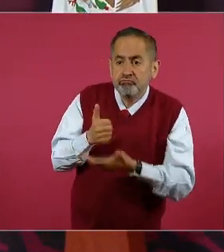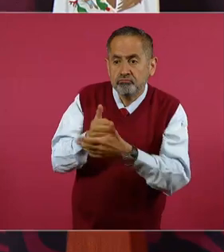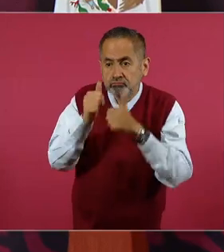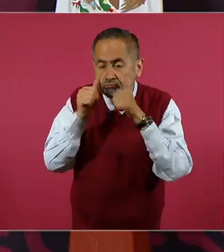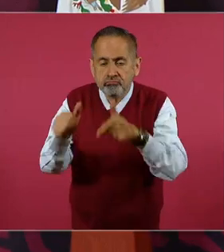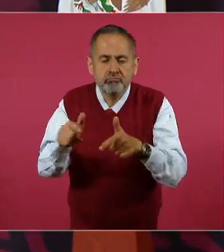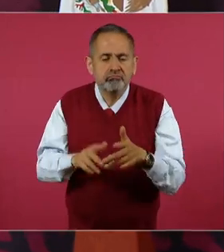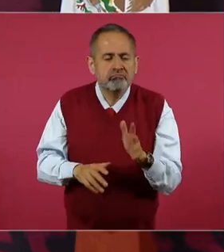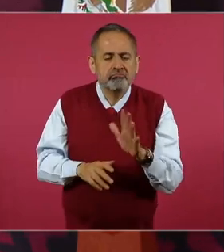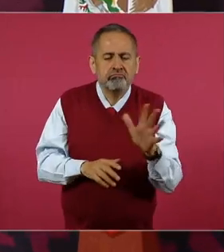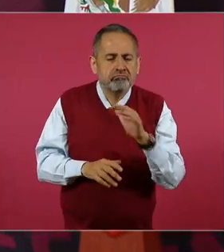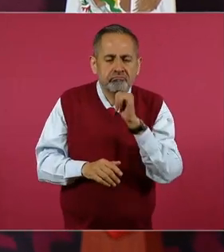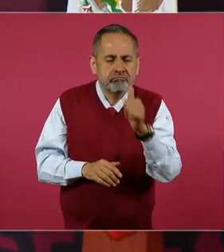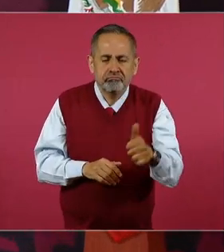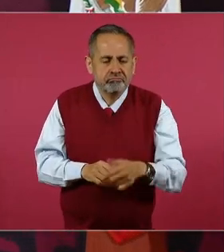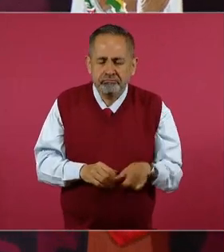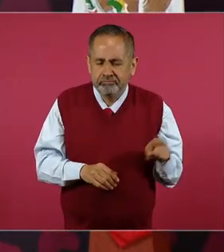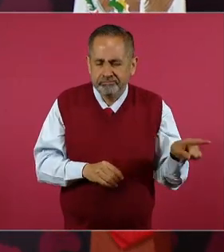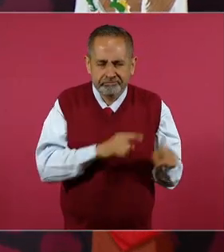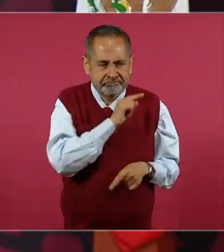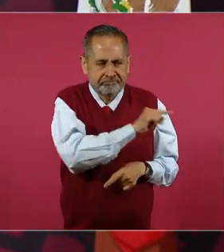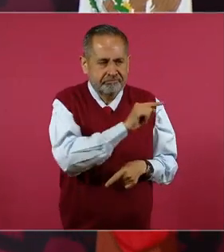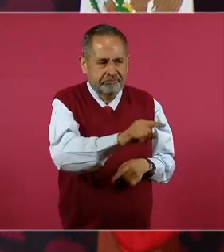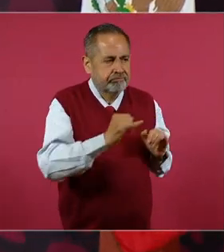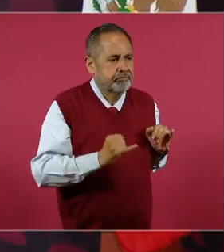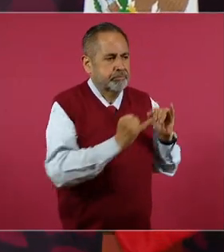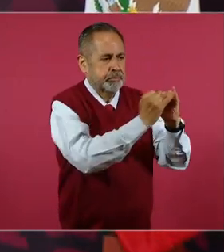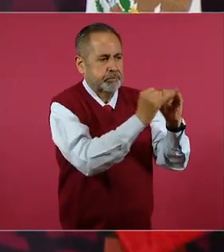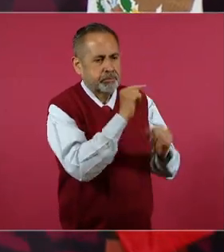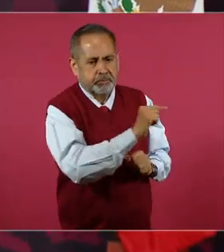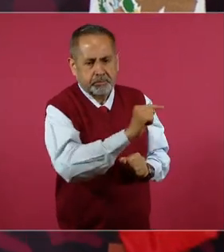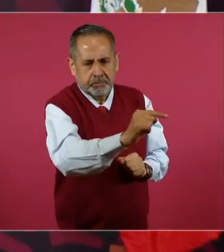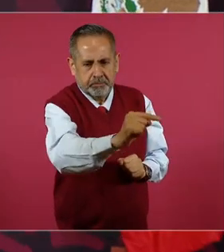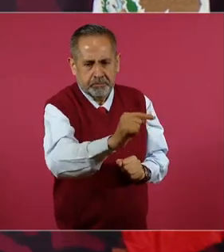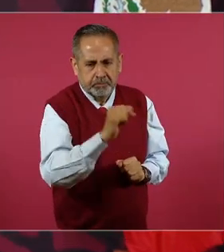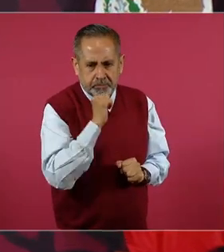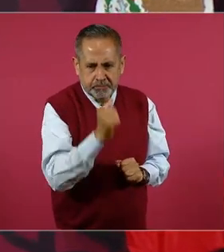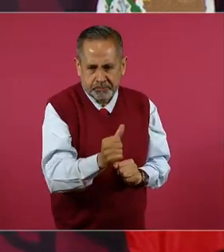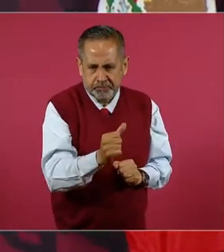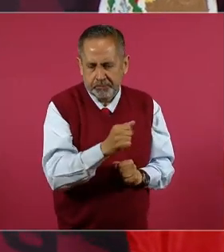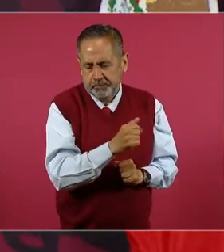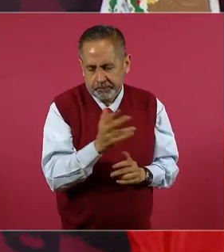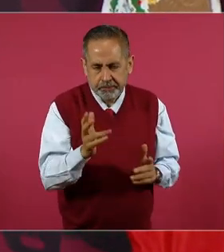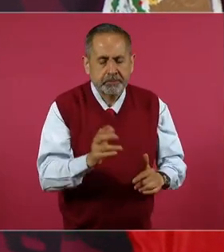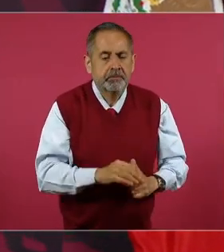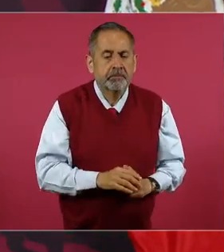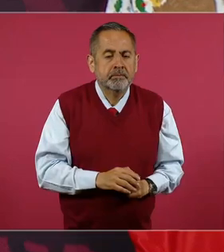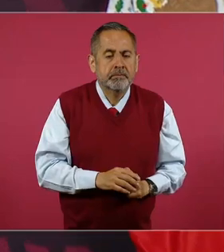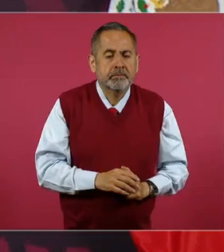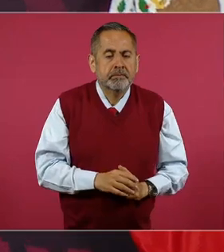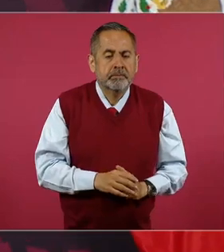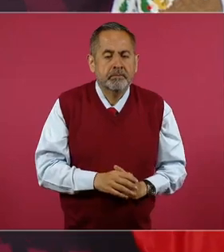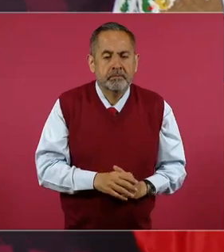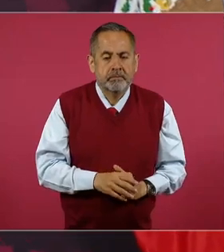proteger los intereses públicos de todos los mexicanos.